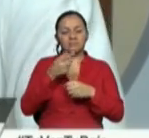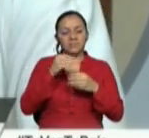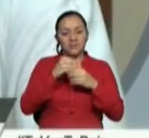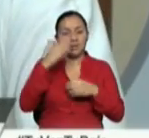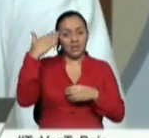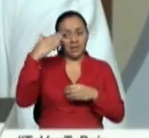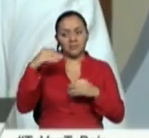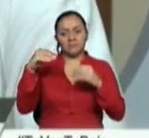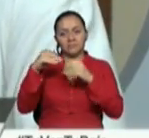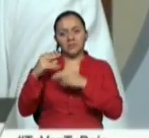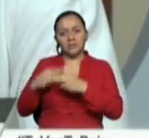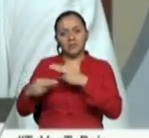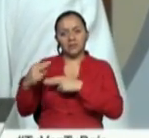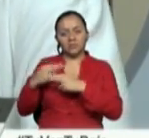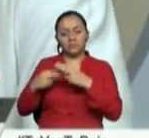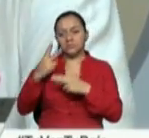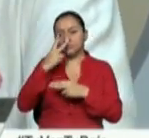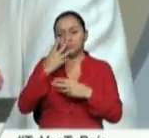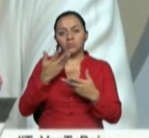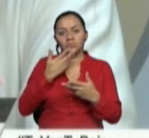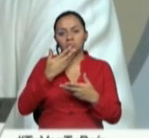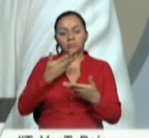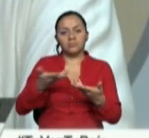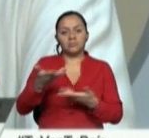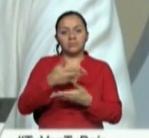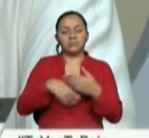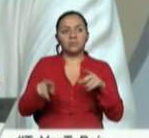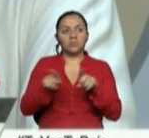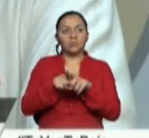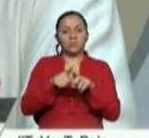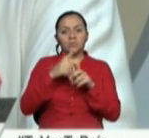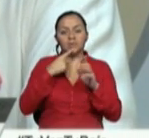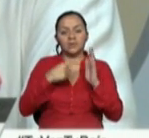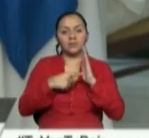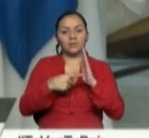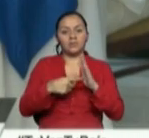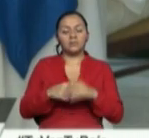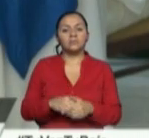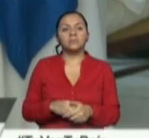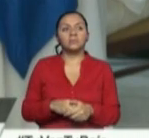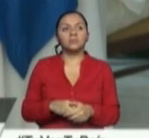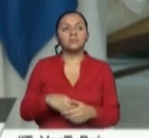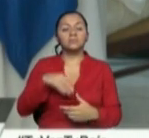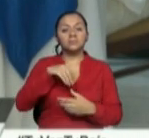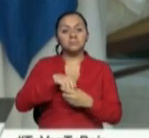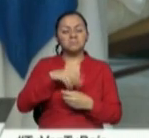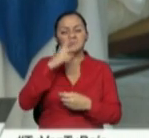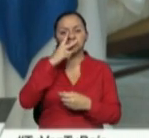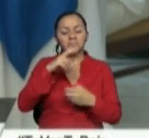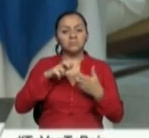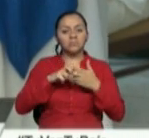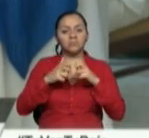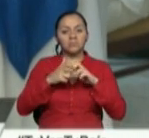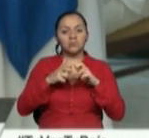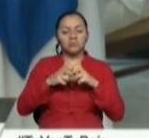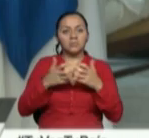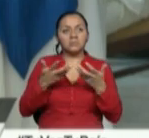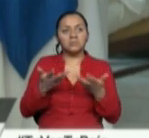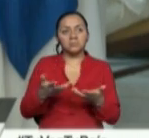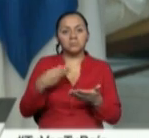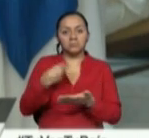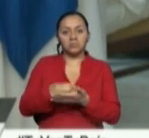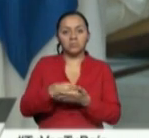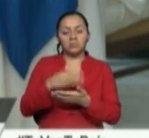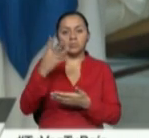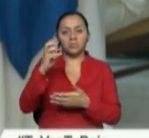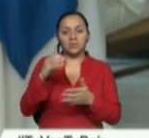protesta tanto y todo los social cristiano sus corifeos se nos vienen encima puse un ejemplo en ecuavisa hace un par de días una casa que se compra